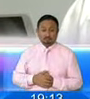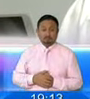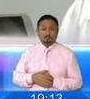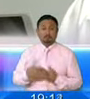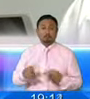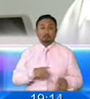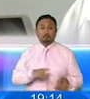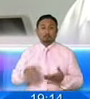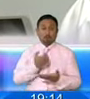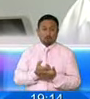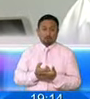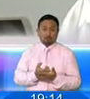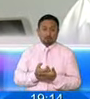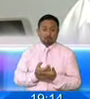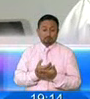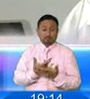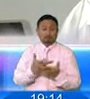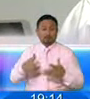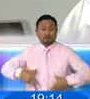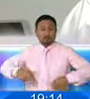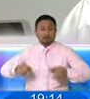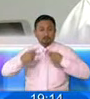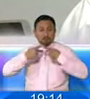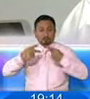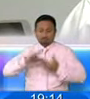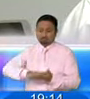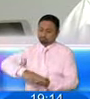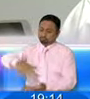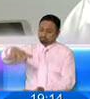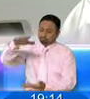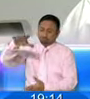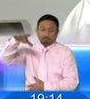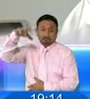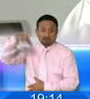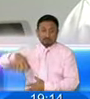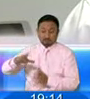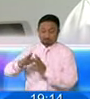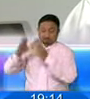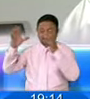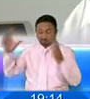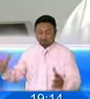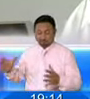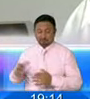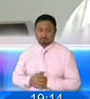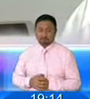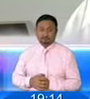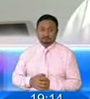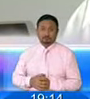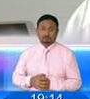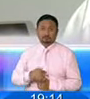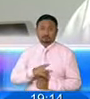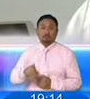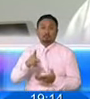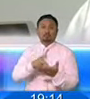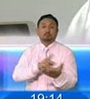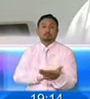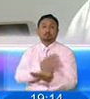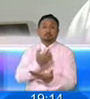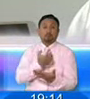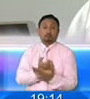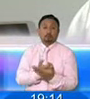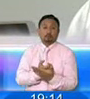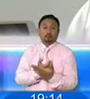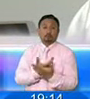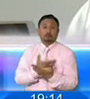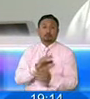se requiere, el gasto público sigue siendo excesivo, el tamaño del Estado sigue siendo excesivo. No hay un programa económico que busque